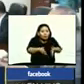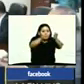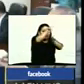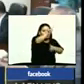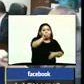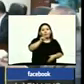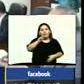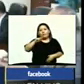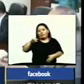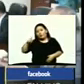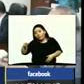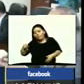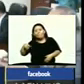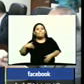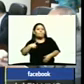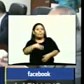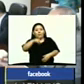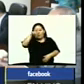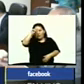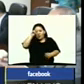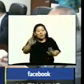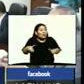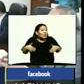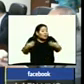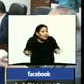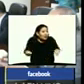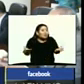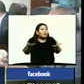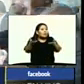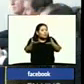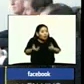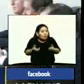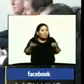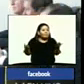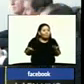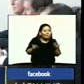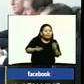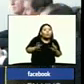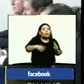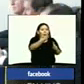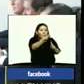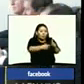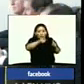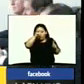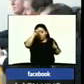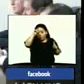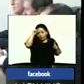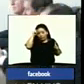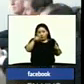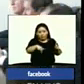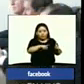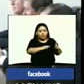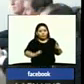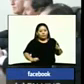Ministerio de Trabajo mediante o en la que se busca mejorar la situación de los salvadoreños.